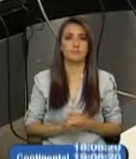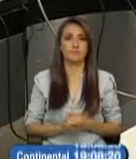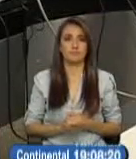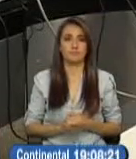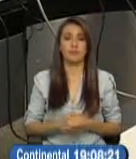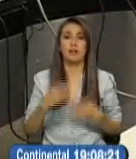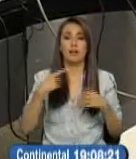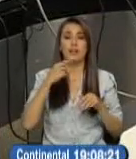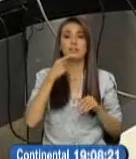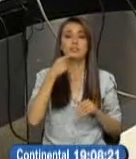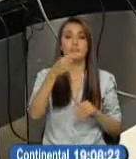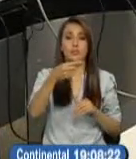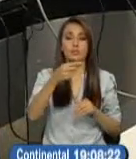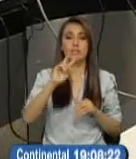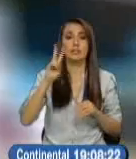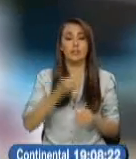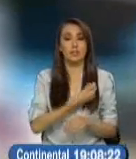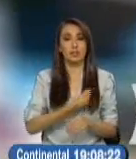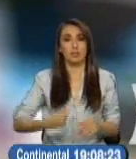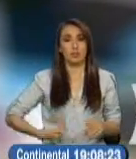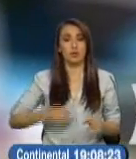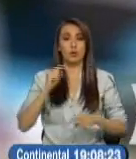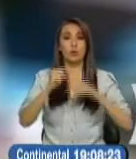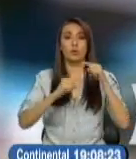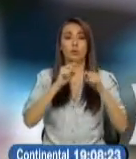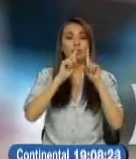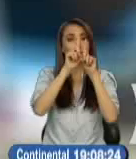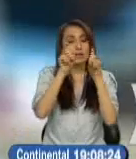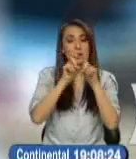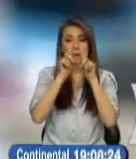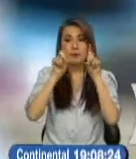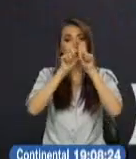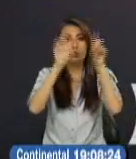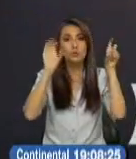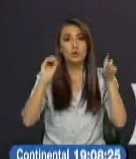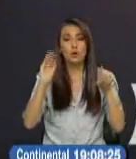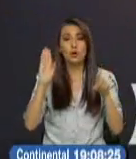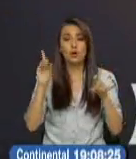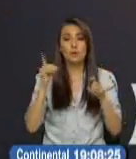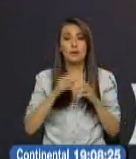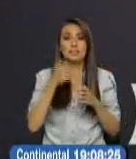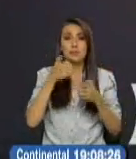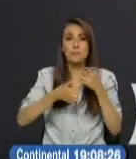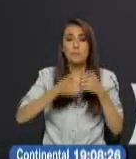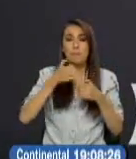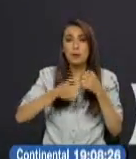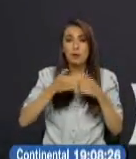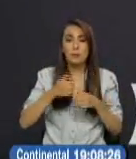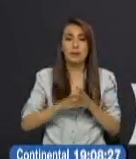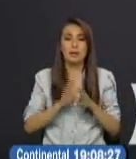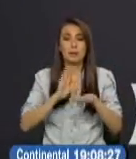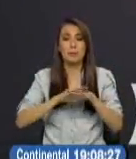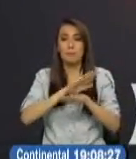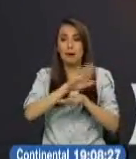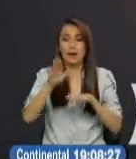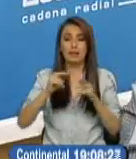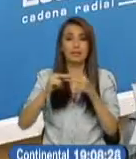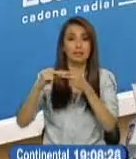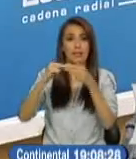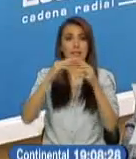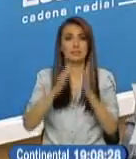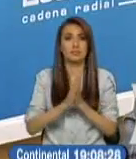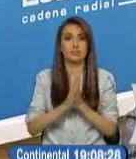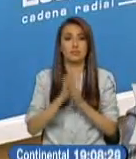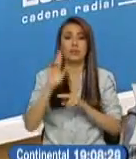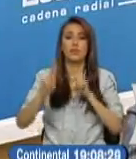Esto fue lo que dijo la segunda autoridad del país respecto a la situación legal que enfrenta su tío por el caso de Brecht y a la relación que mantiene con él.